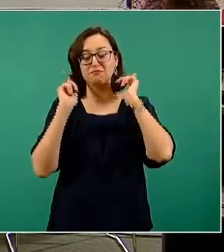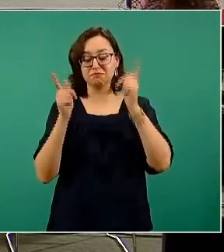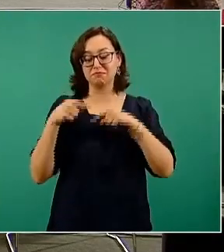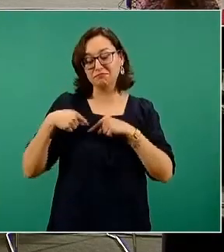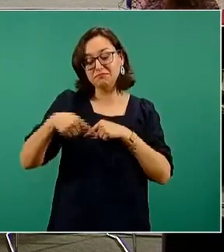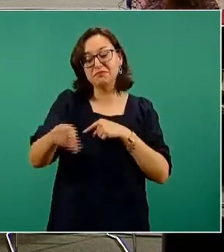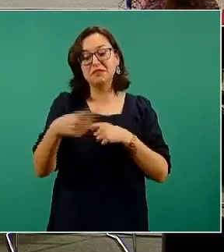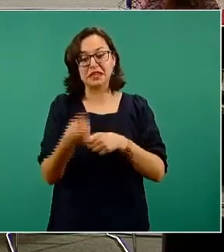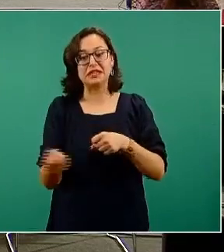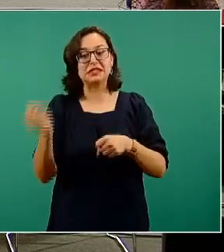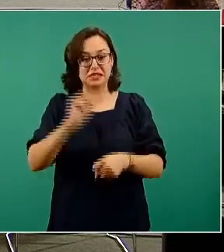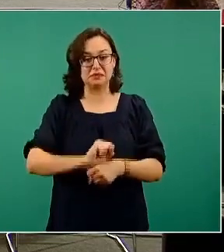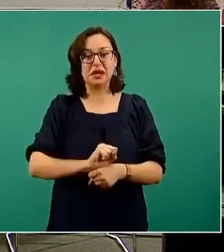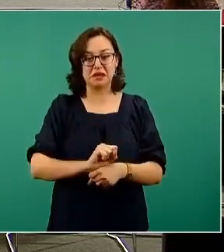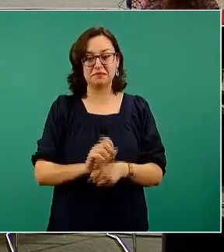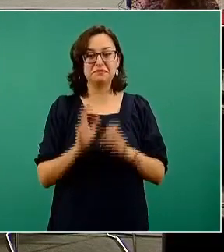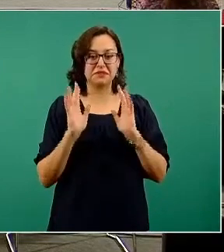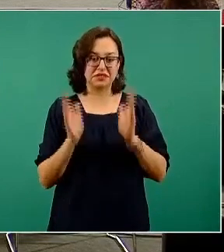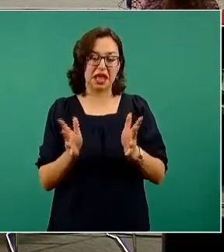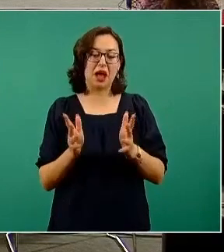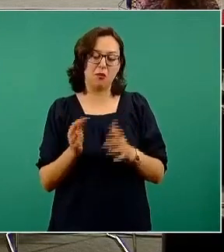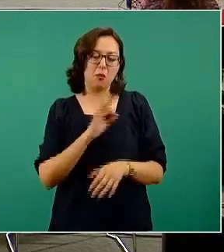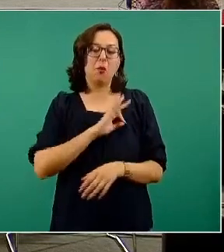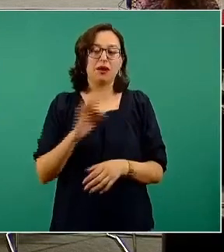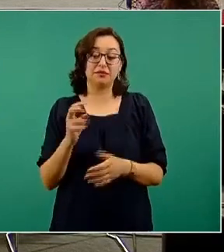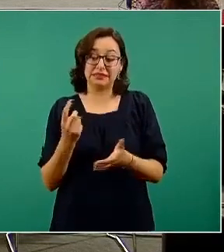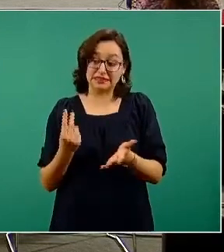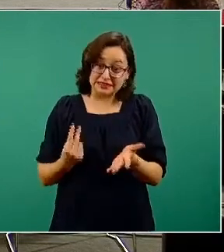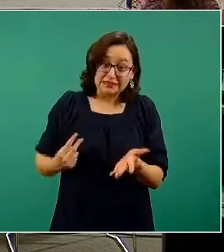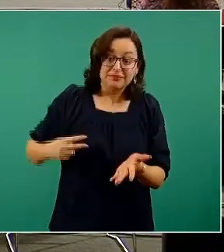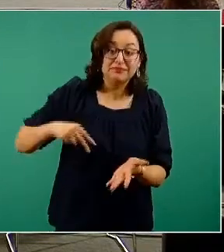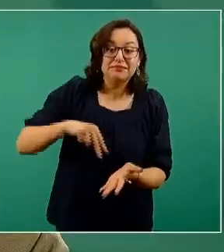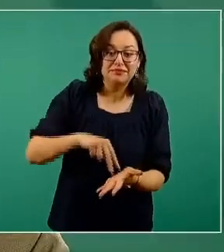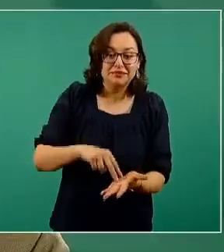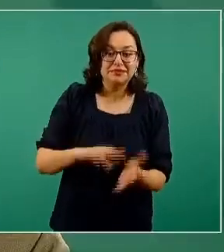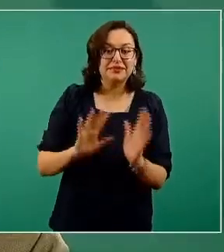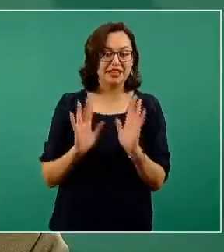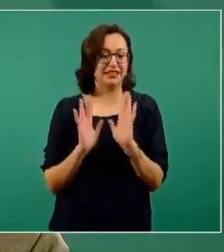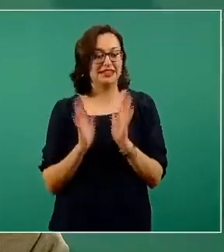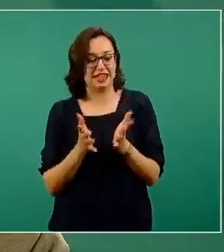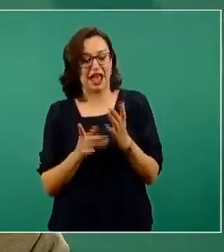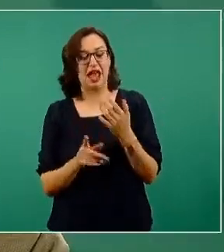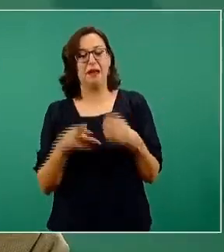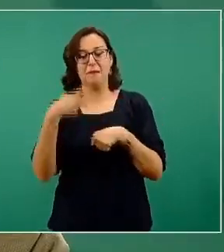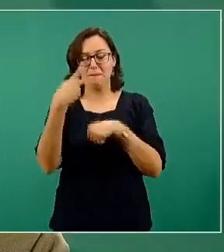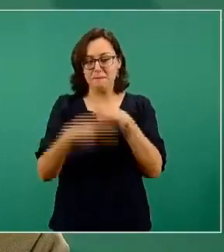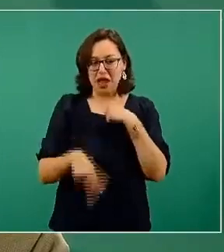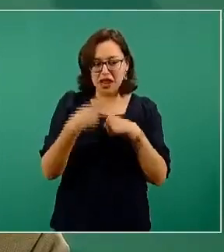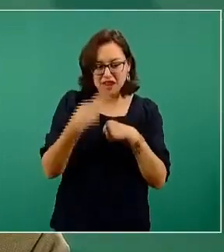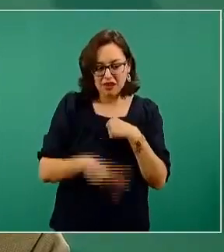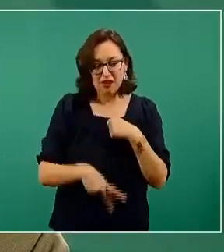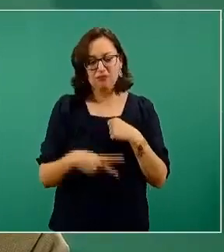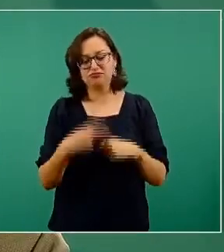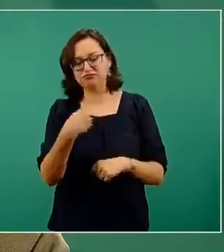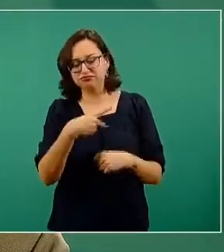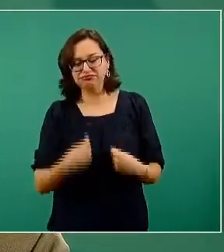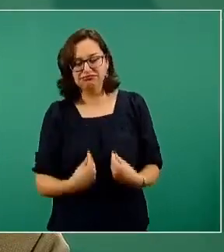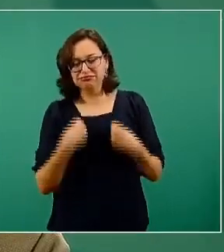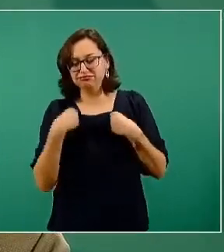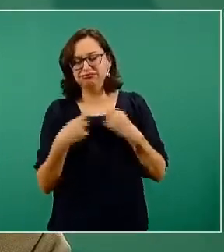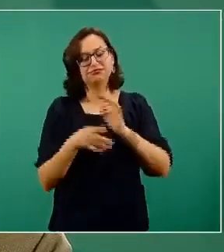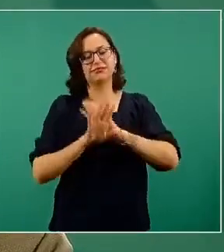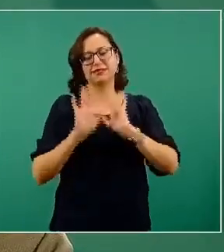semana, con apariciones presenciales. Prácticamente ya pasó el riesgo epidemiológico, está